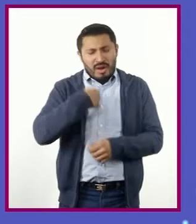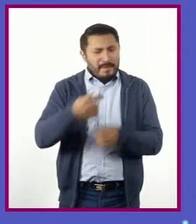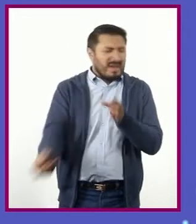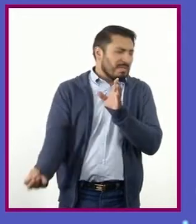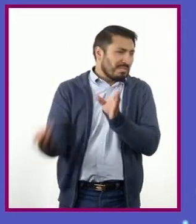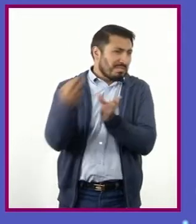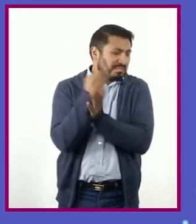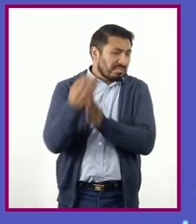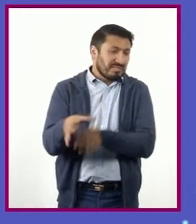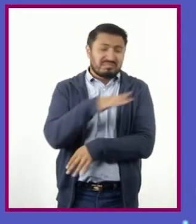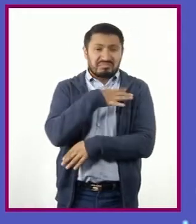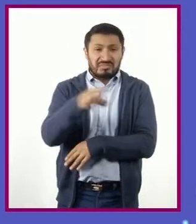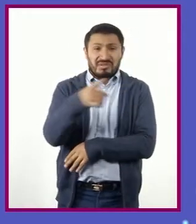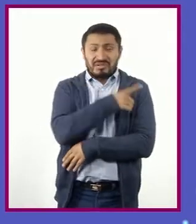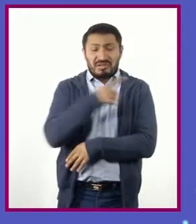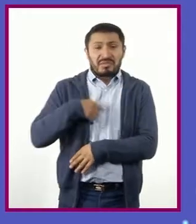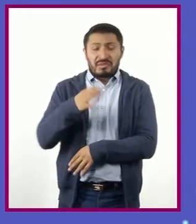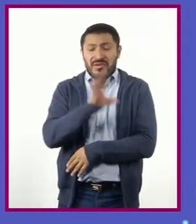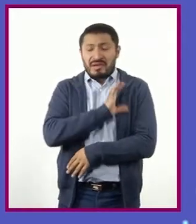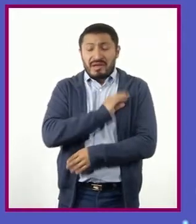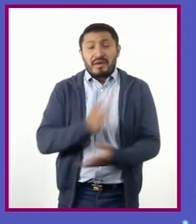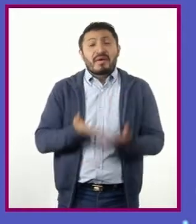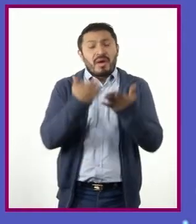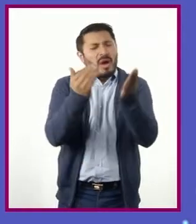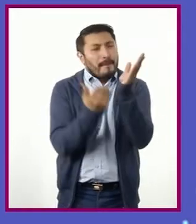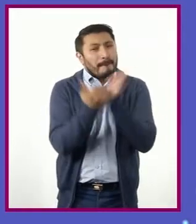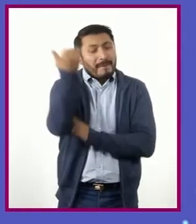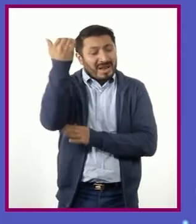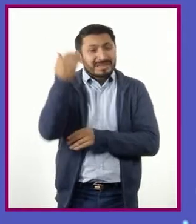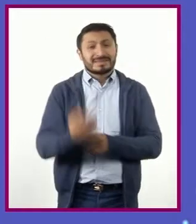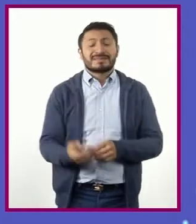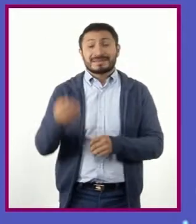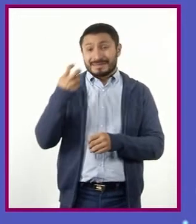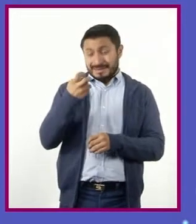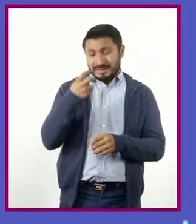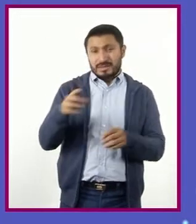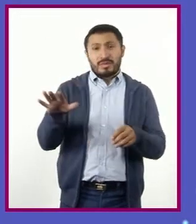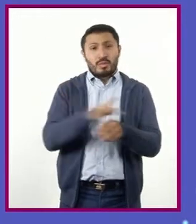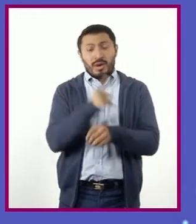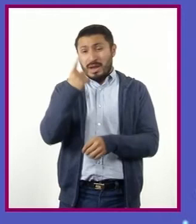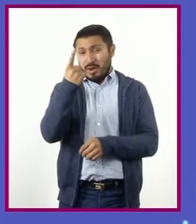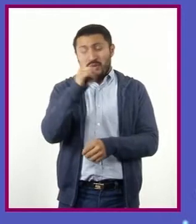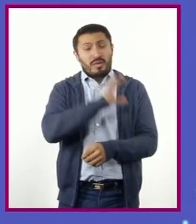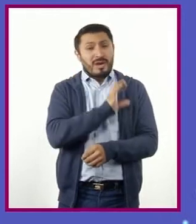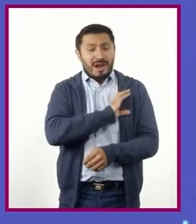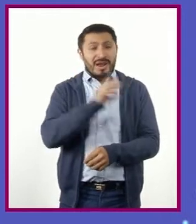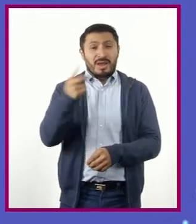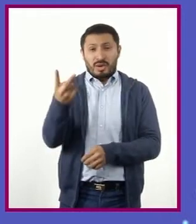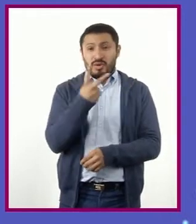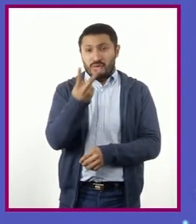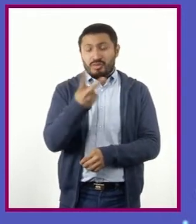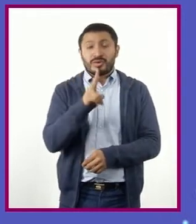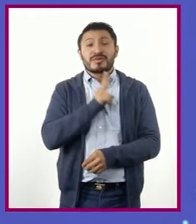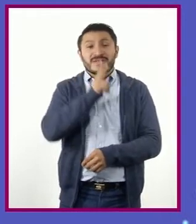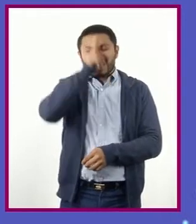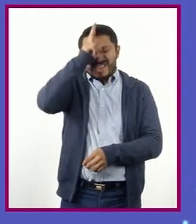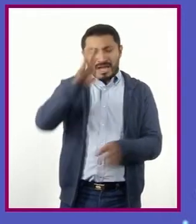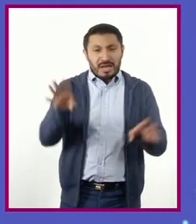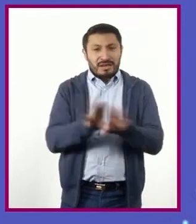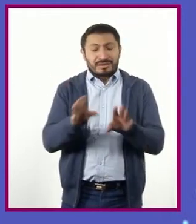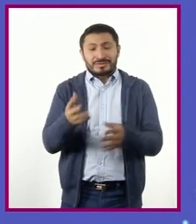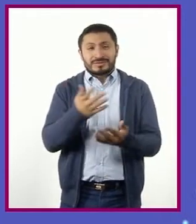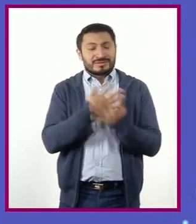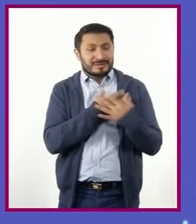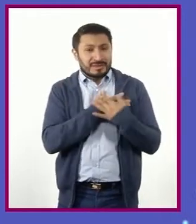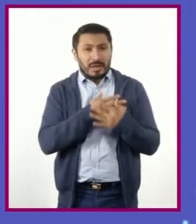aborrezcas, tengo que quererte más. Si de esto quejosa estás, porque con solo un querer los dos vengamos a ser, entre el placer